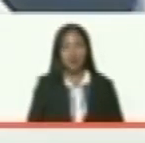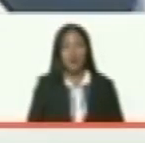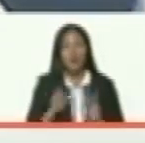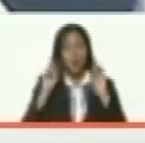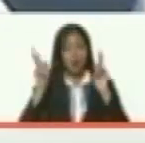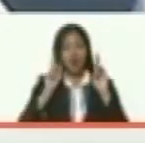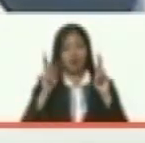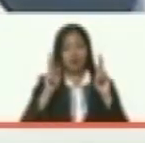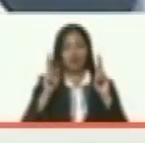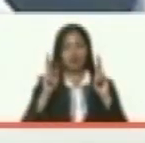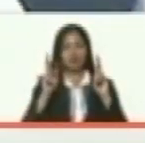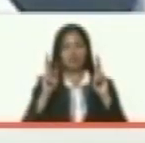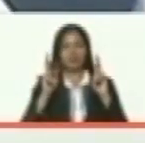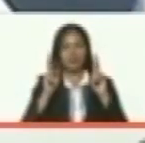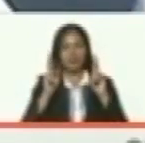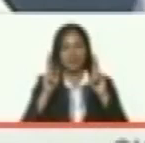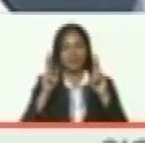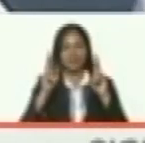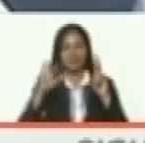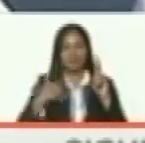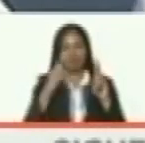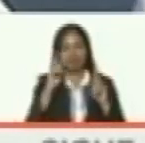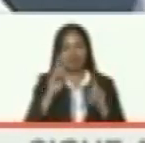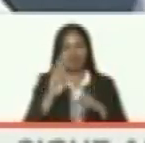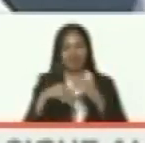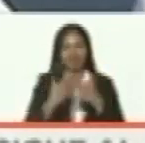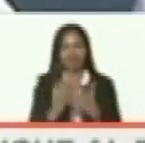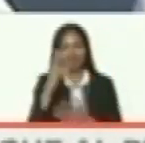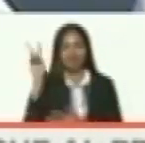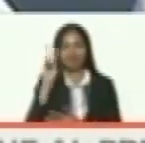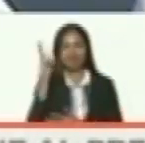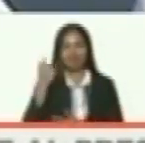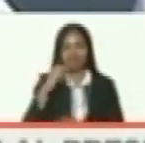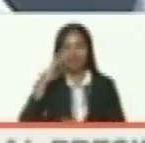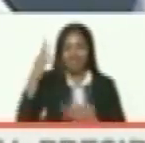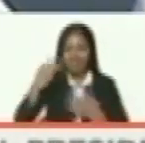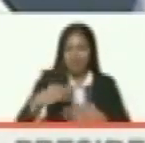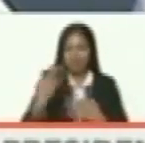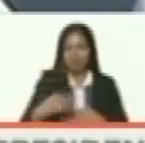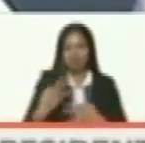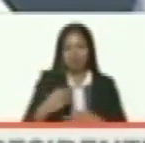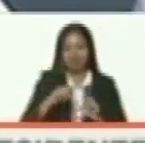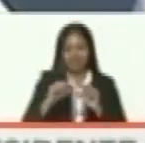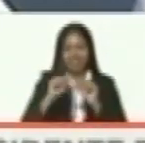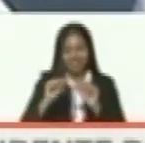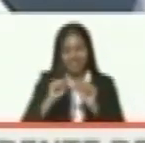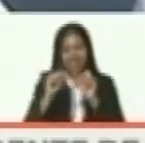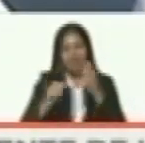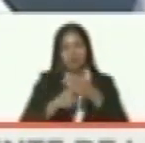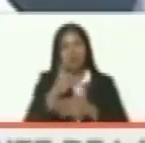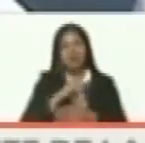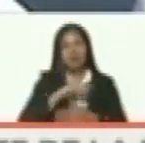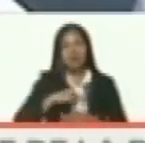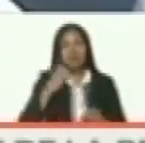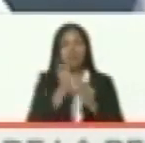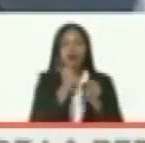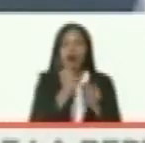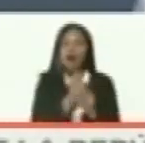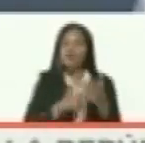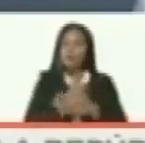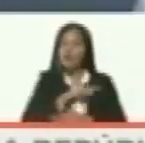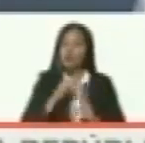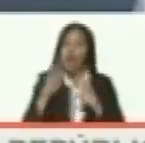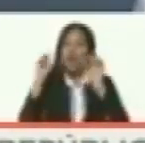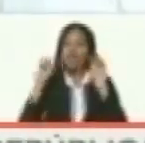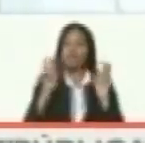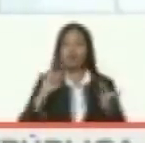Ojalá. Mientras tanto, la Venezuela de verdad sigue avanzando, sigue trabajando sobre